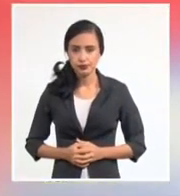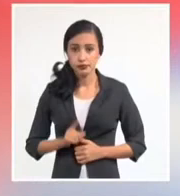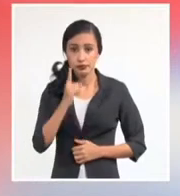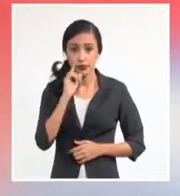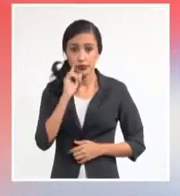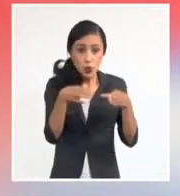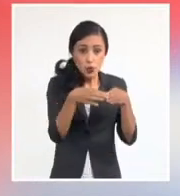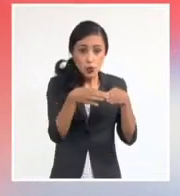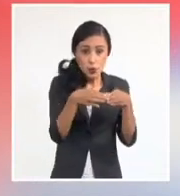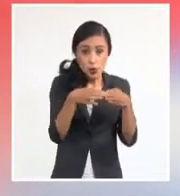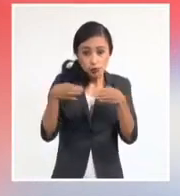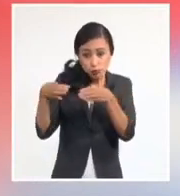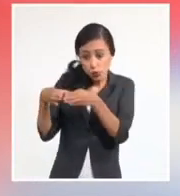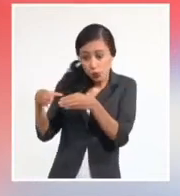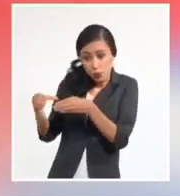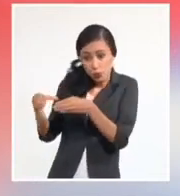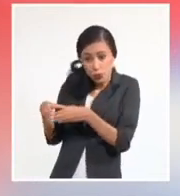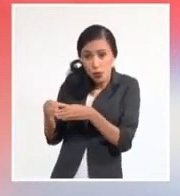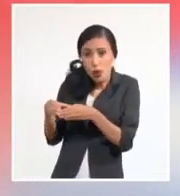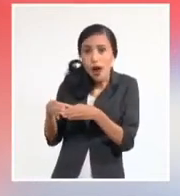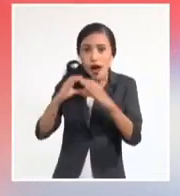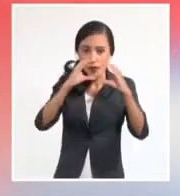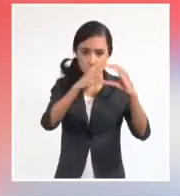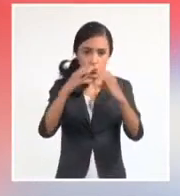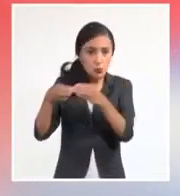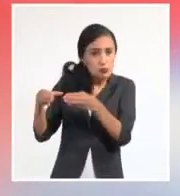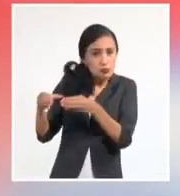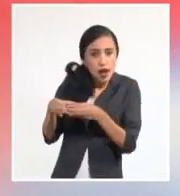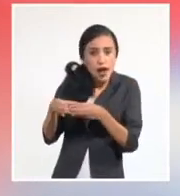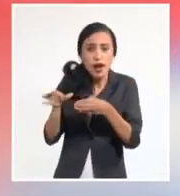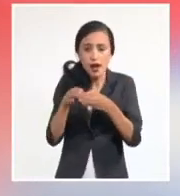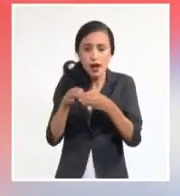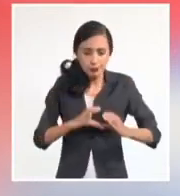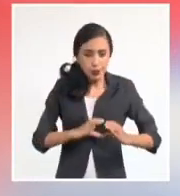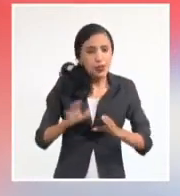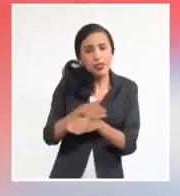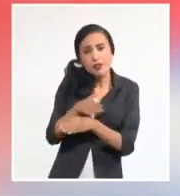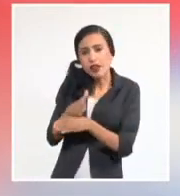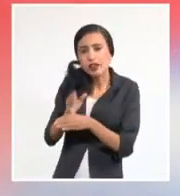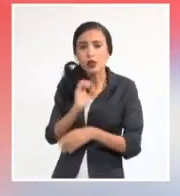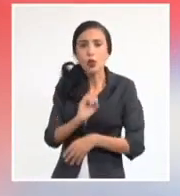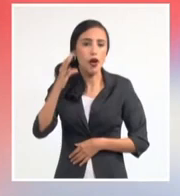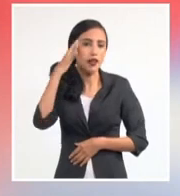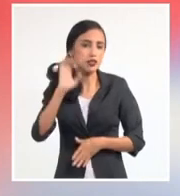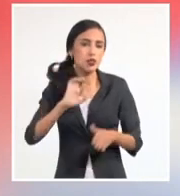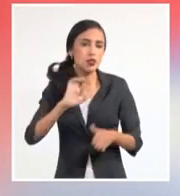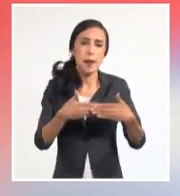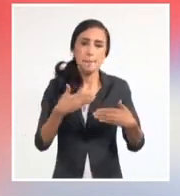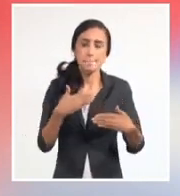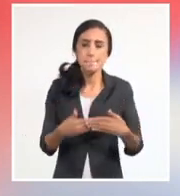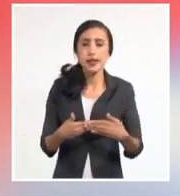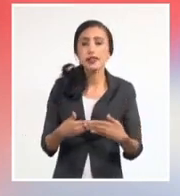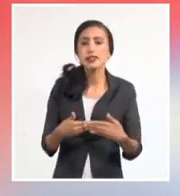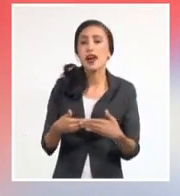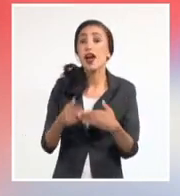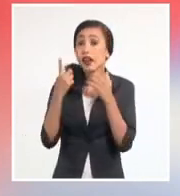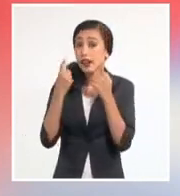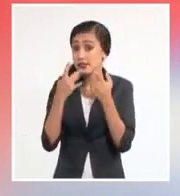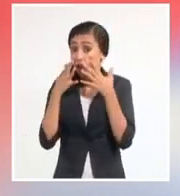incorporando diferentes organizaciones, instituciones y entidades que sean necesarias